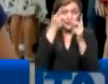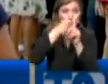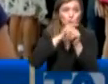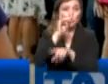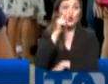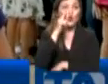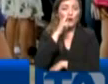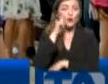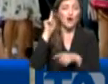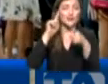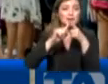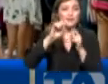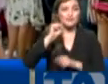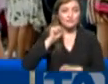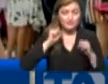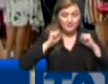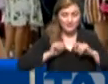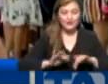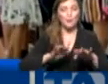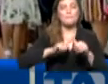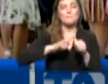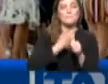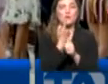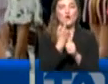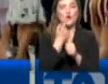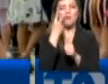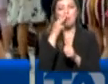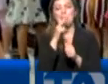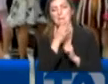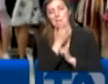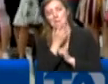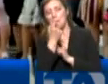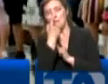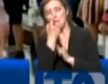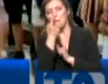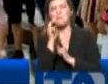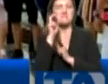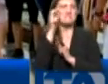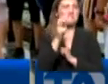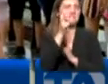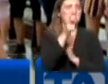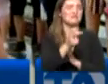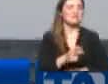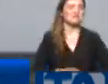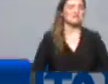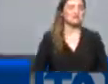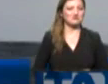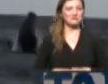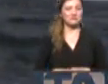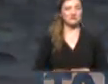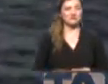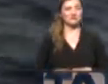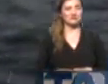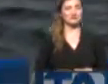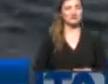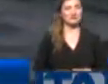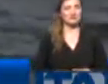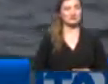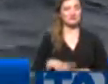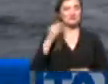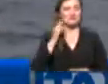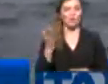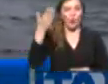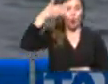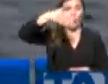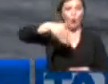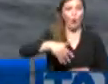a septiembre, convirtiéndose en uno de los principales atractivos turísticos de este cantón. Saltos y cantos forman parte